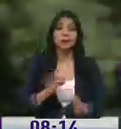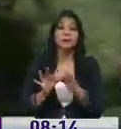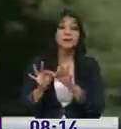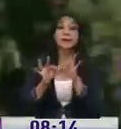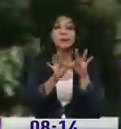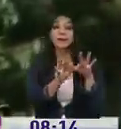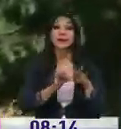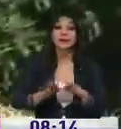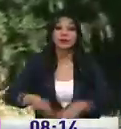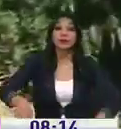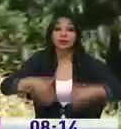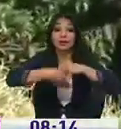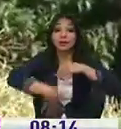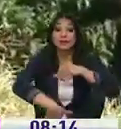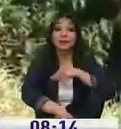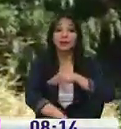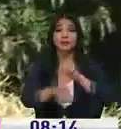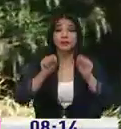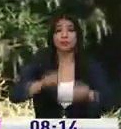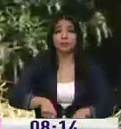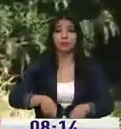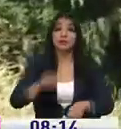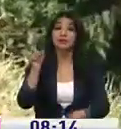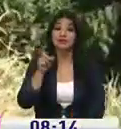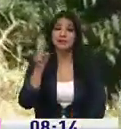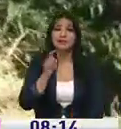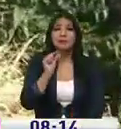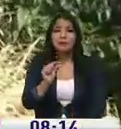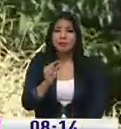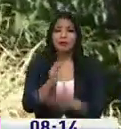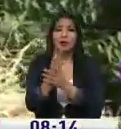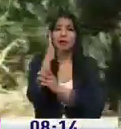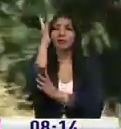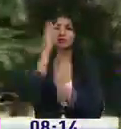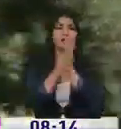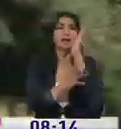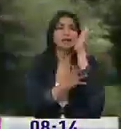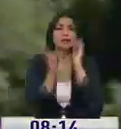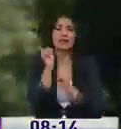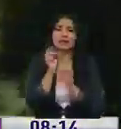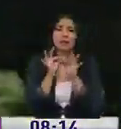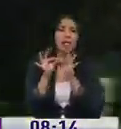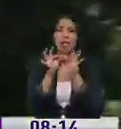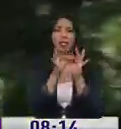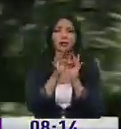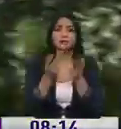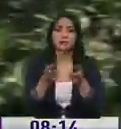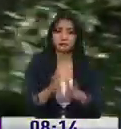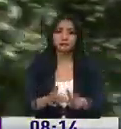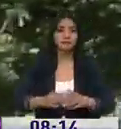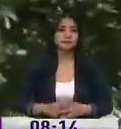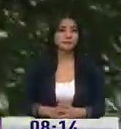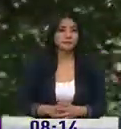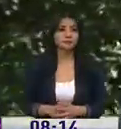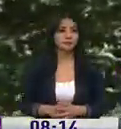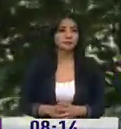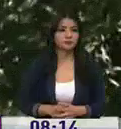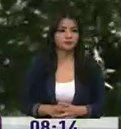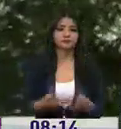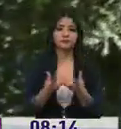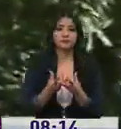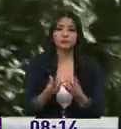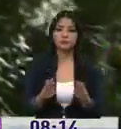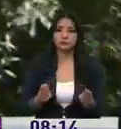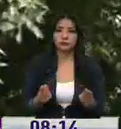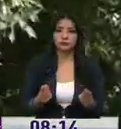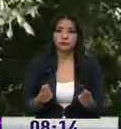mantenimiento de la quebrada. Es necesario también podar un poco los árboles que existen aquí y toda la maleza y, por supuesto, buscar una solución